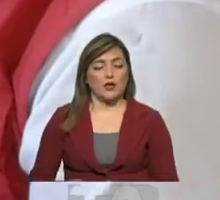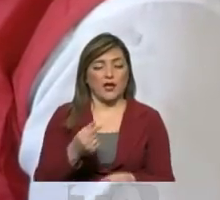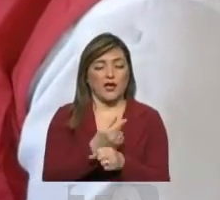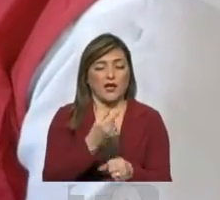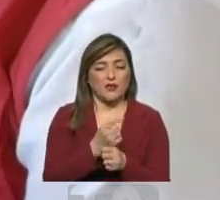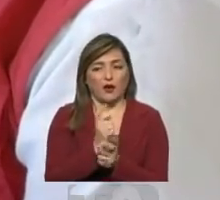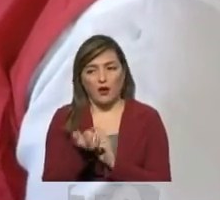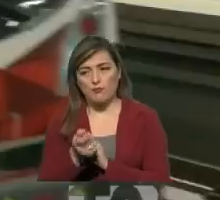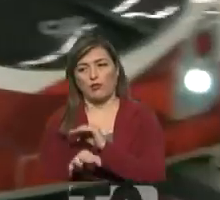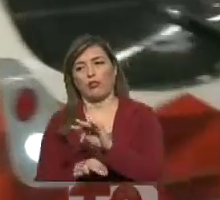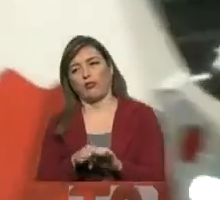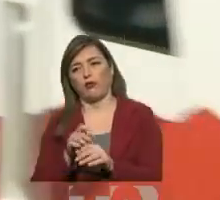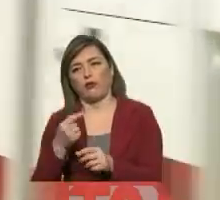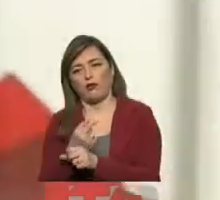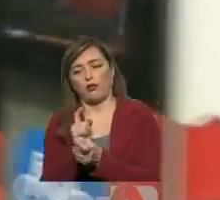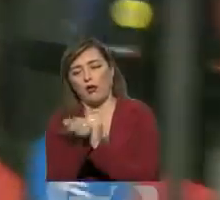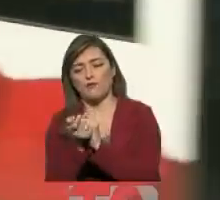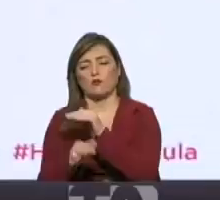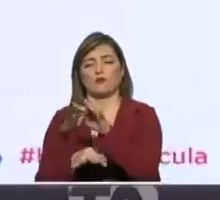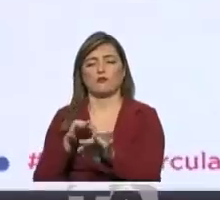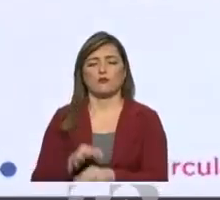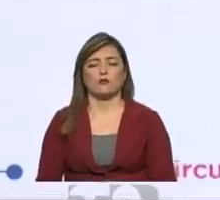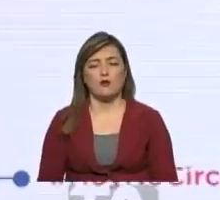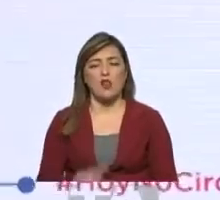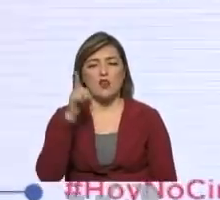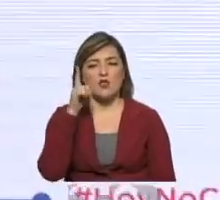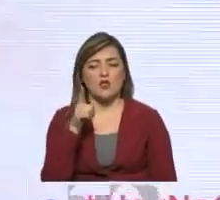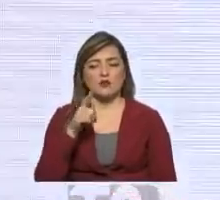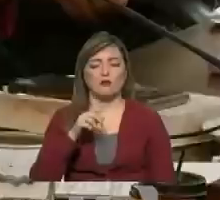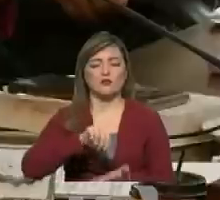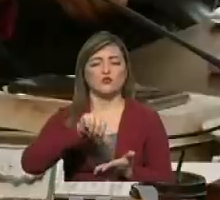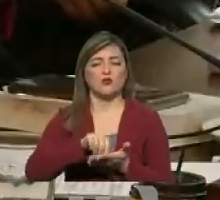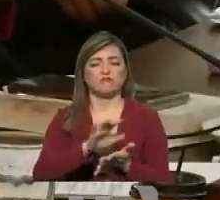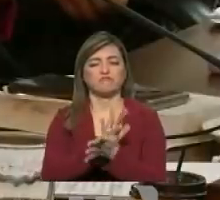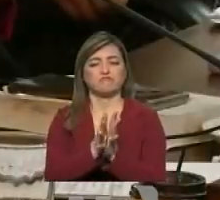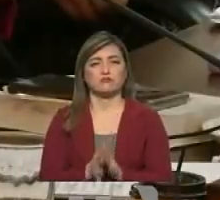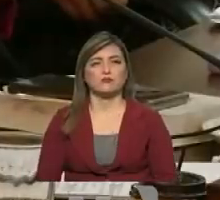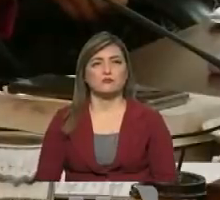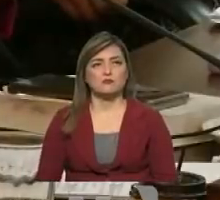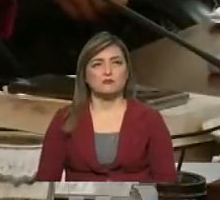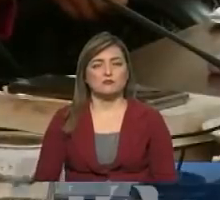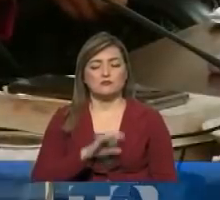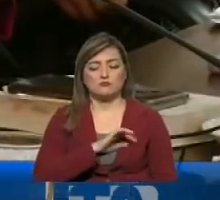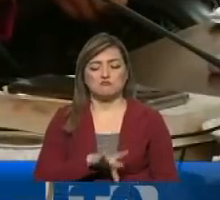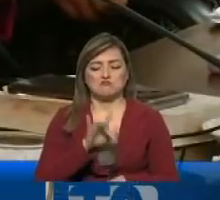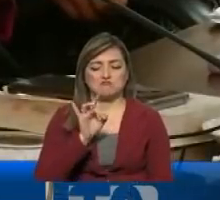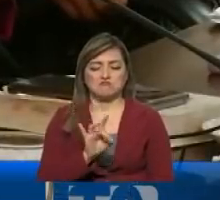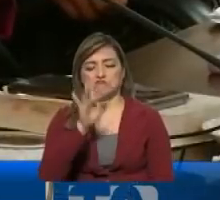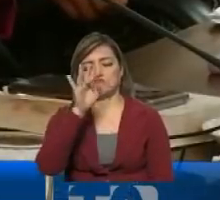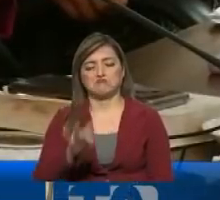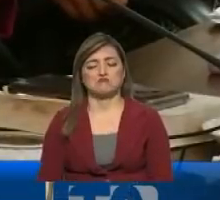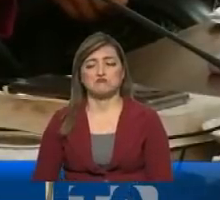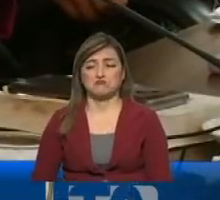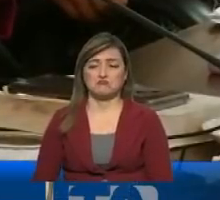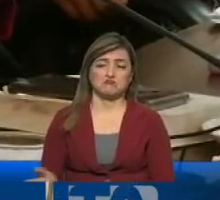repentinos en las gerencias de varias instituciones y la falta de liderazgo en la urbe. Este municipio está abandonado, y si